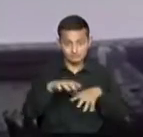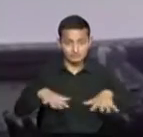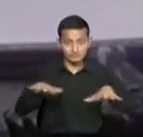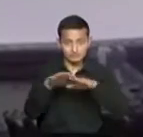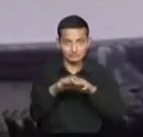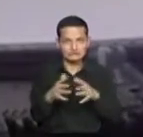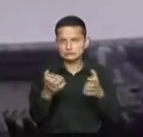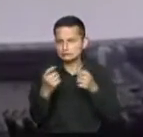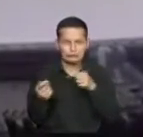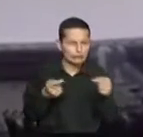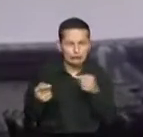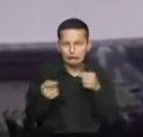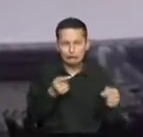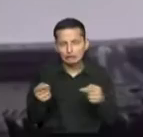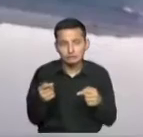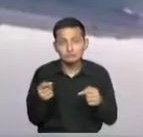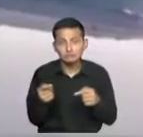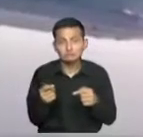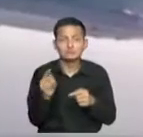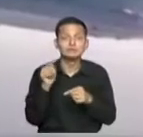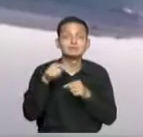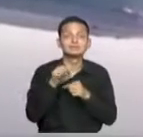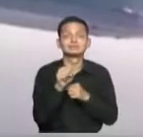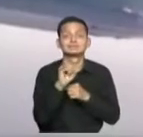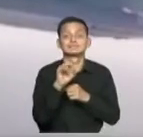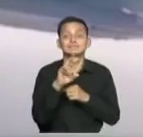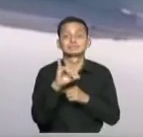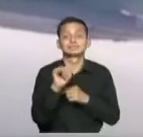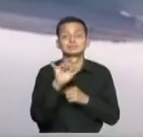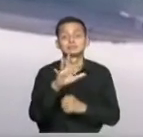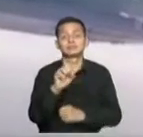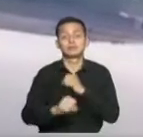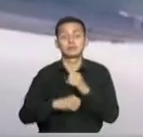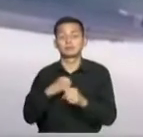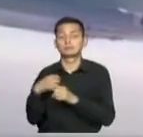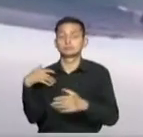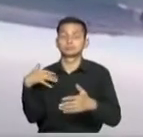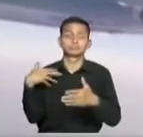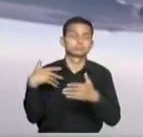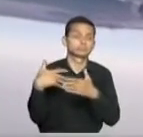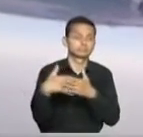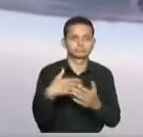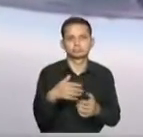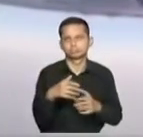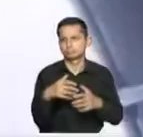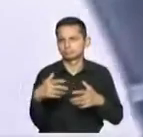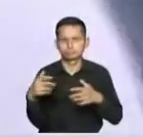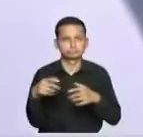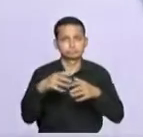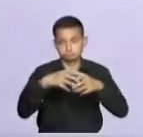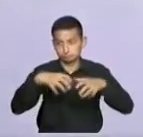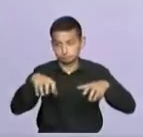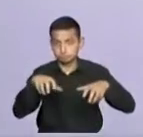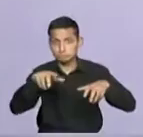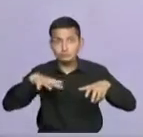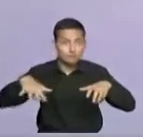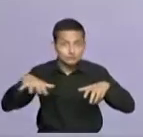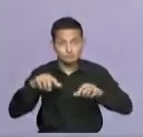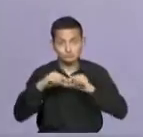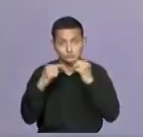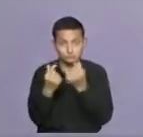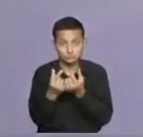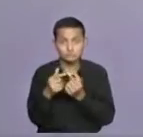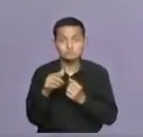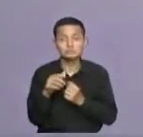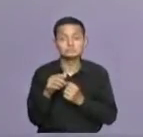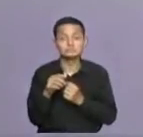de la guerra que devasta Siria desde hace 5 años. Está desde el 2012 dividida entre los rebeldes que ocupan los barrios